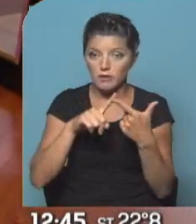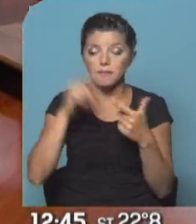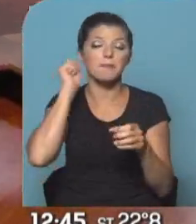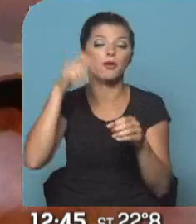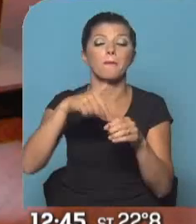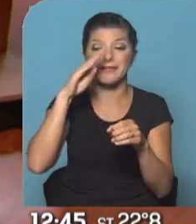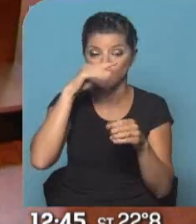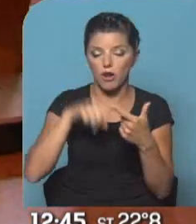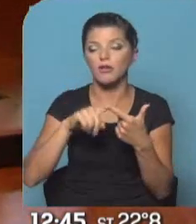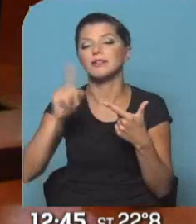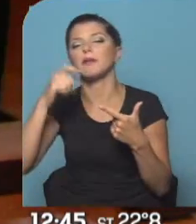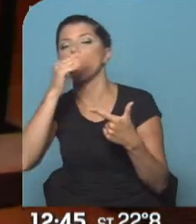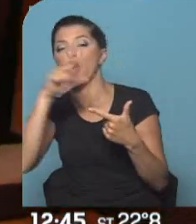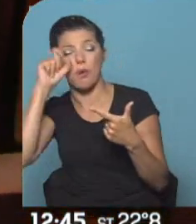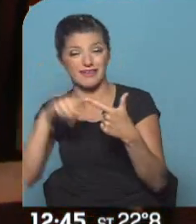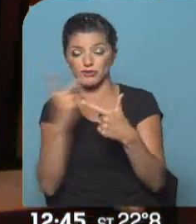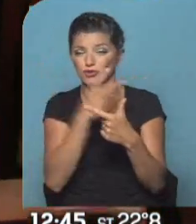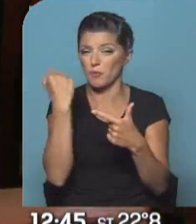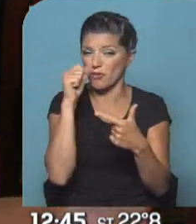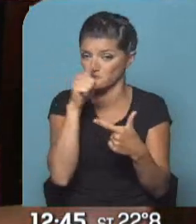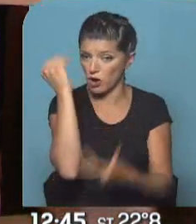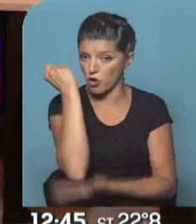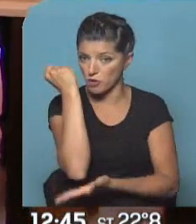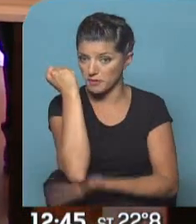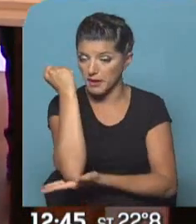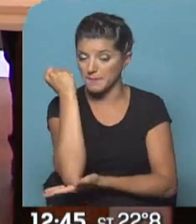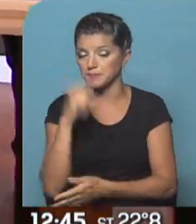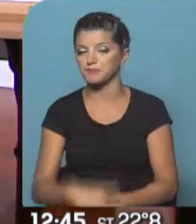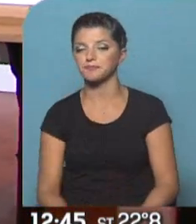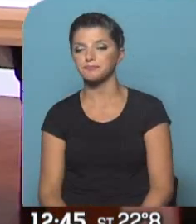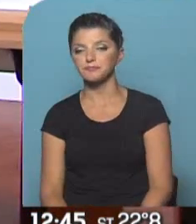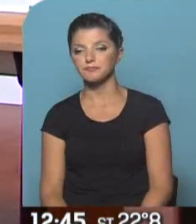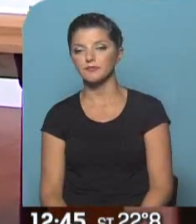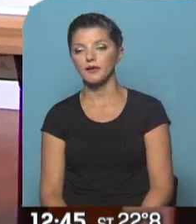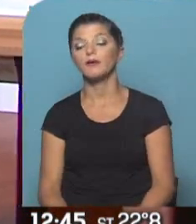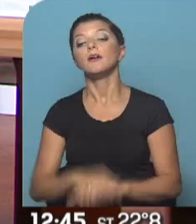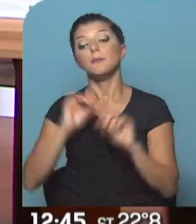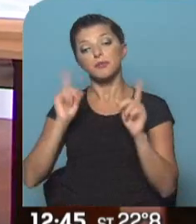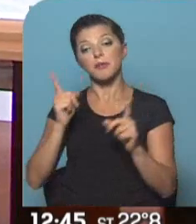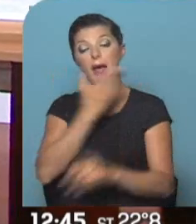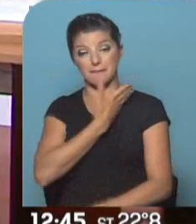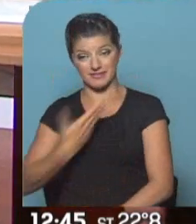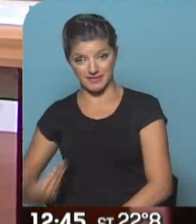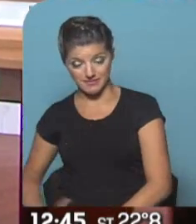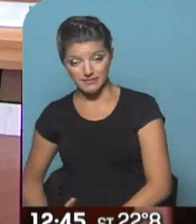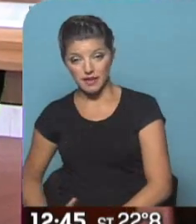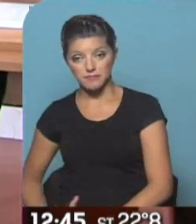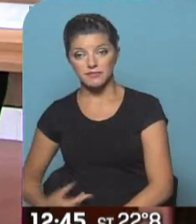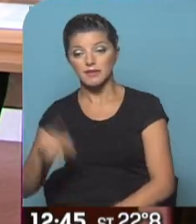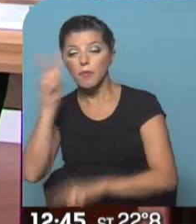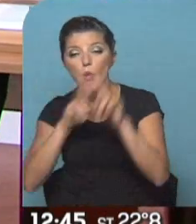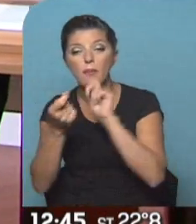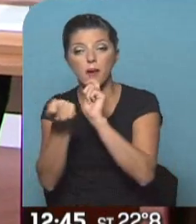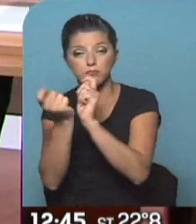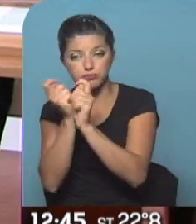cobre. Se le achacan también a Bachelet y a sus reformas, que si bien han sido tímidas para recuperar esa